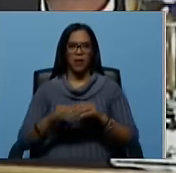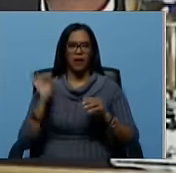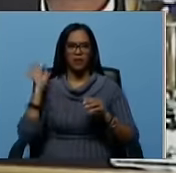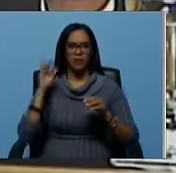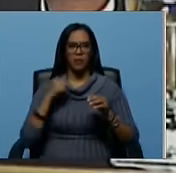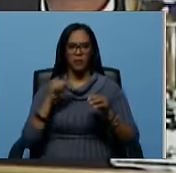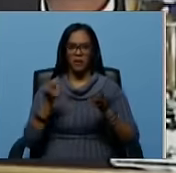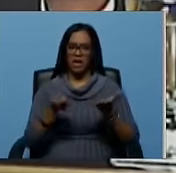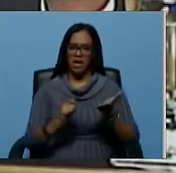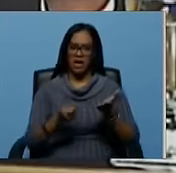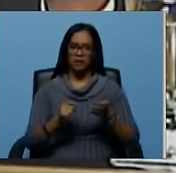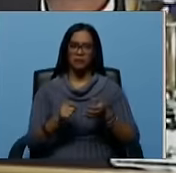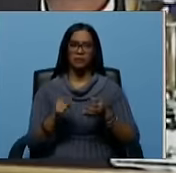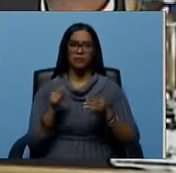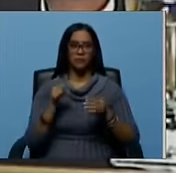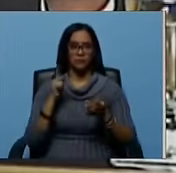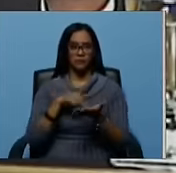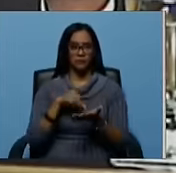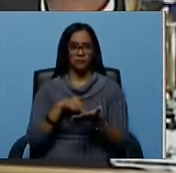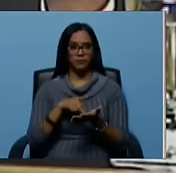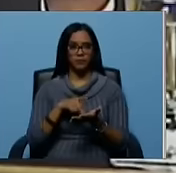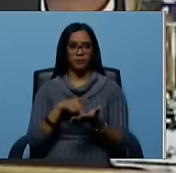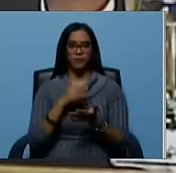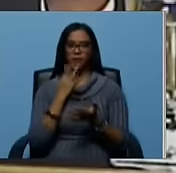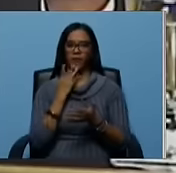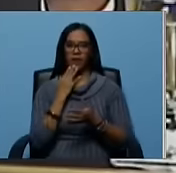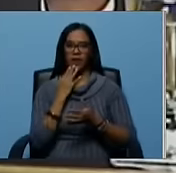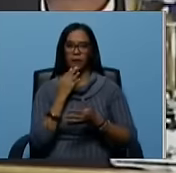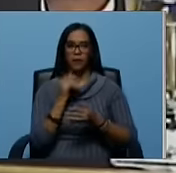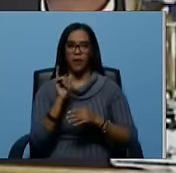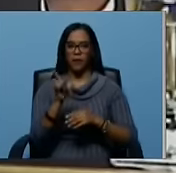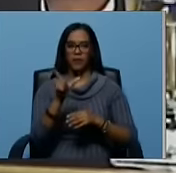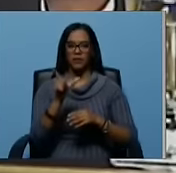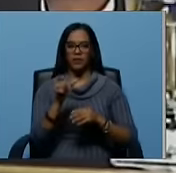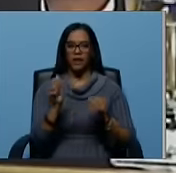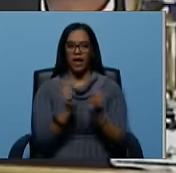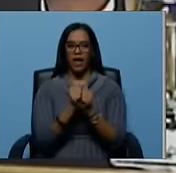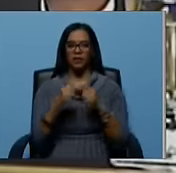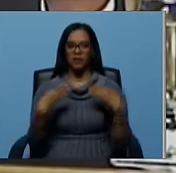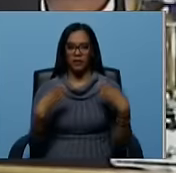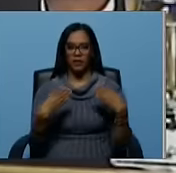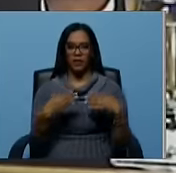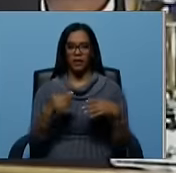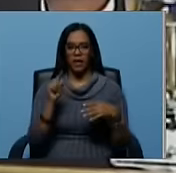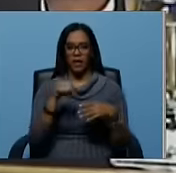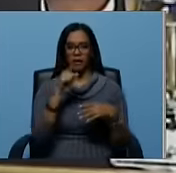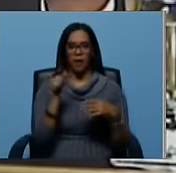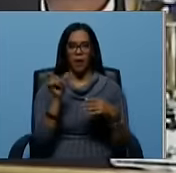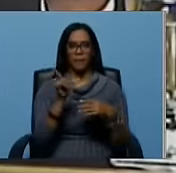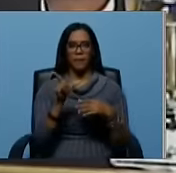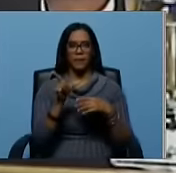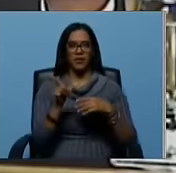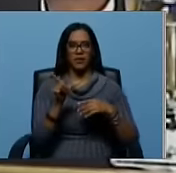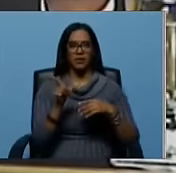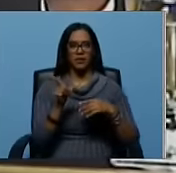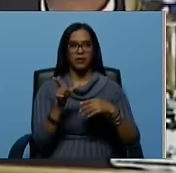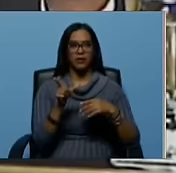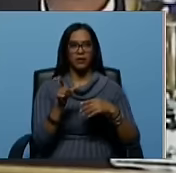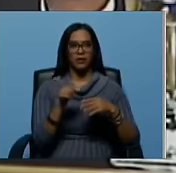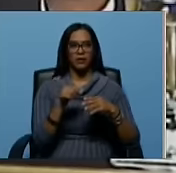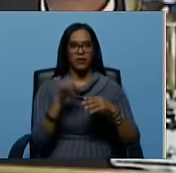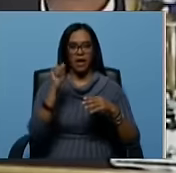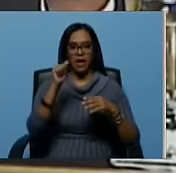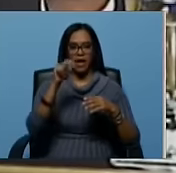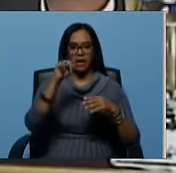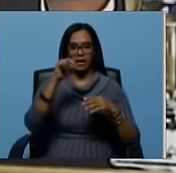canal. Entonces aquí está, por ejemplo, PSU Anzuategui, arroba PSU, PSU